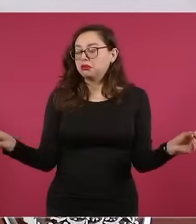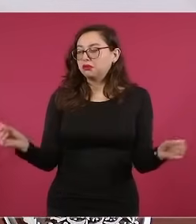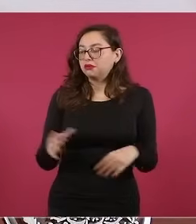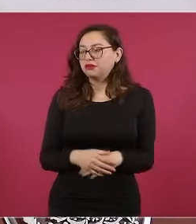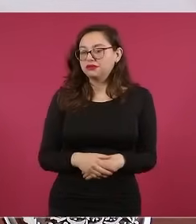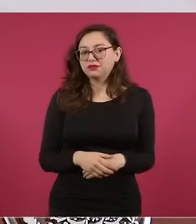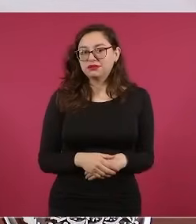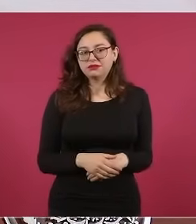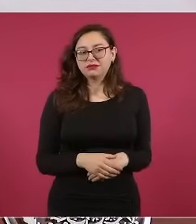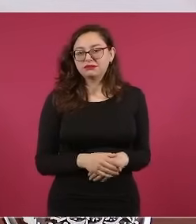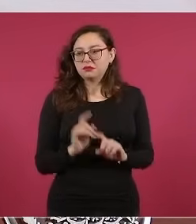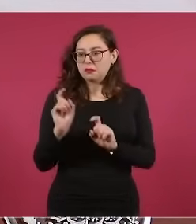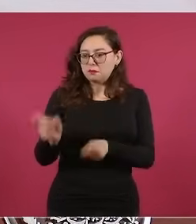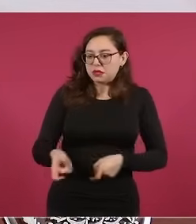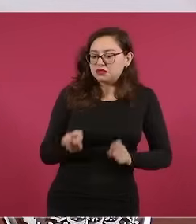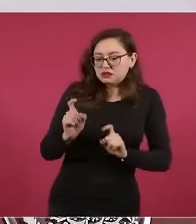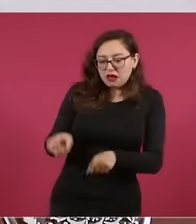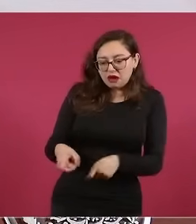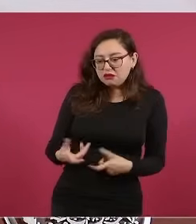Y